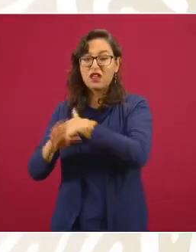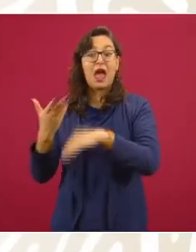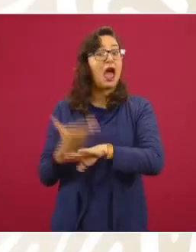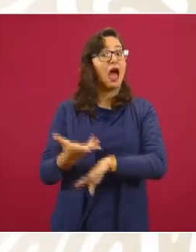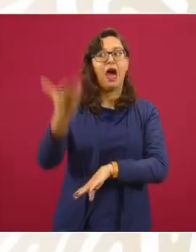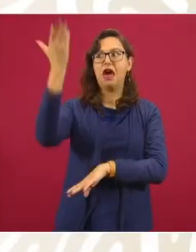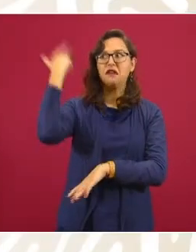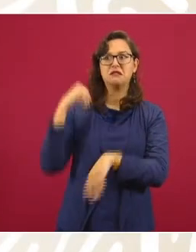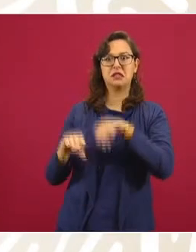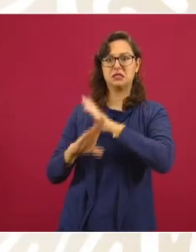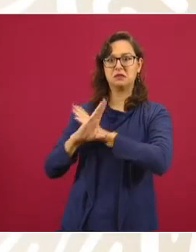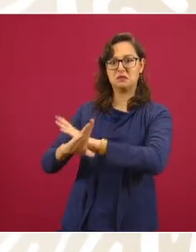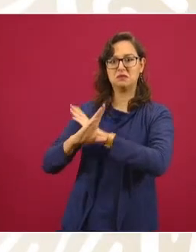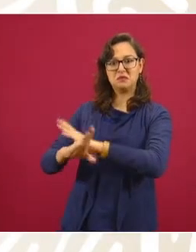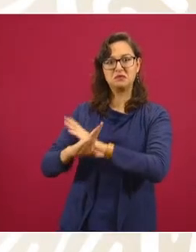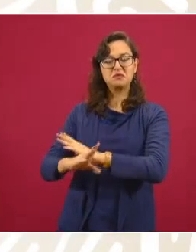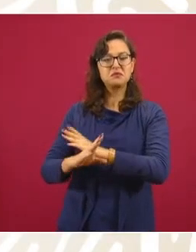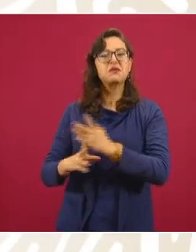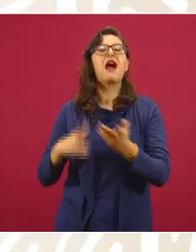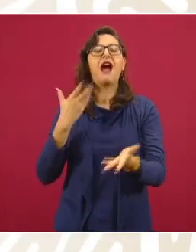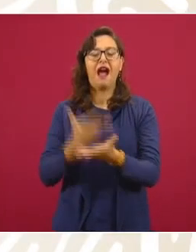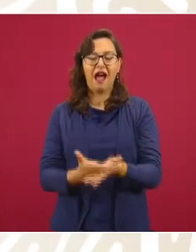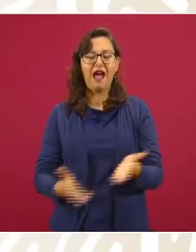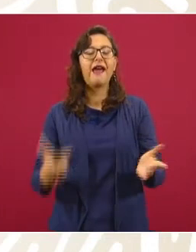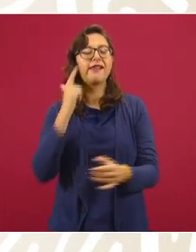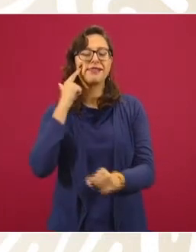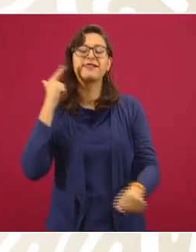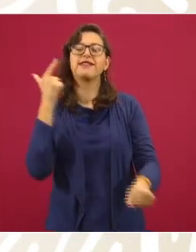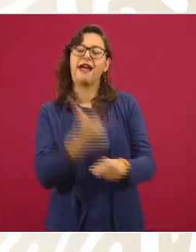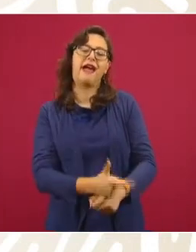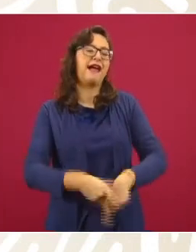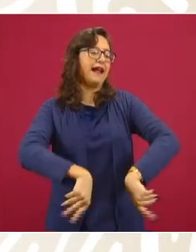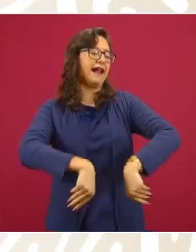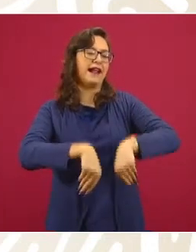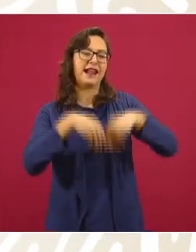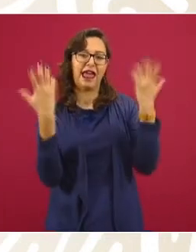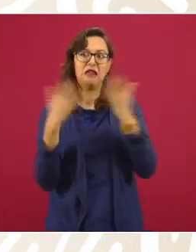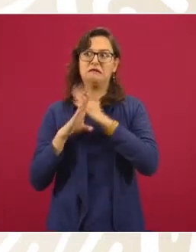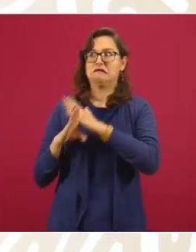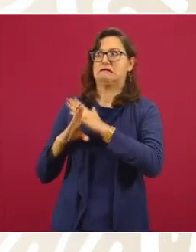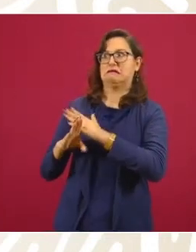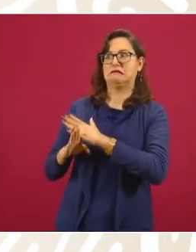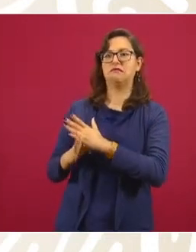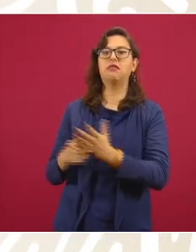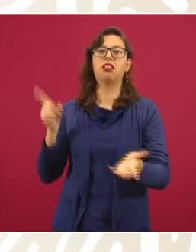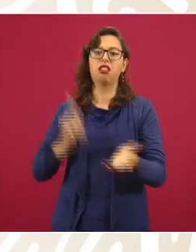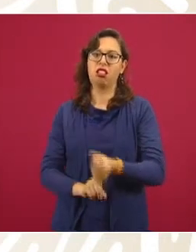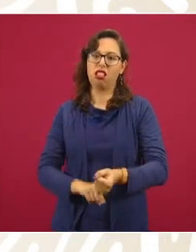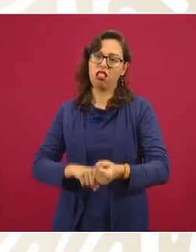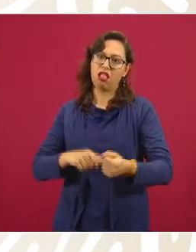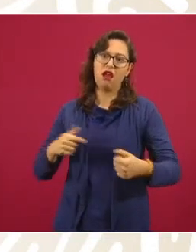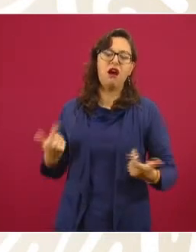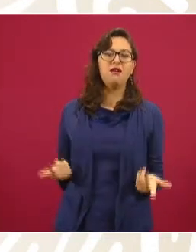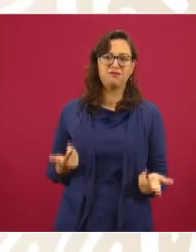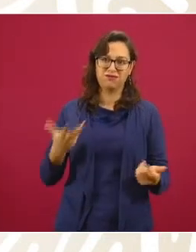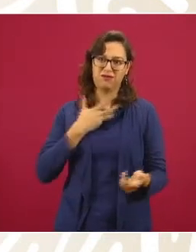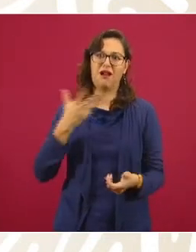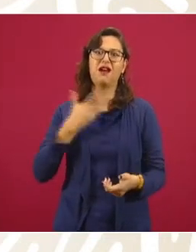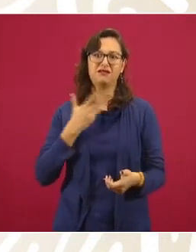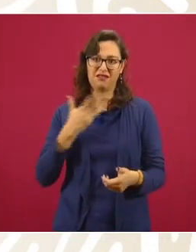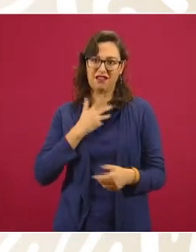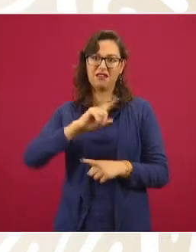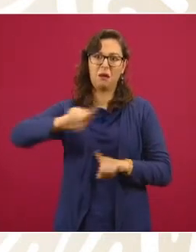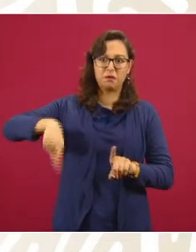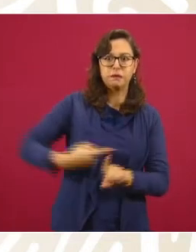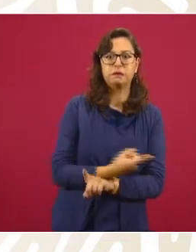realizar las verificaciones, y ahí está claramente el motivo por el que no nos dejaban entrar. Ahí estaba el gato encerrado, el rastrillo, el